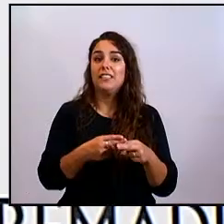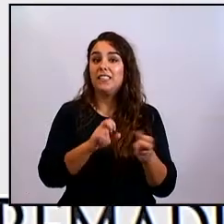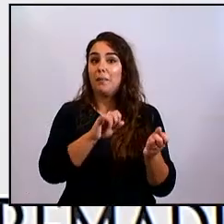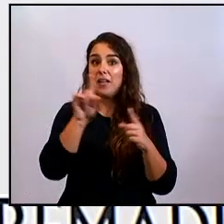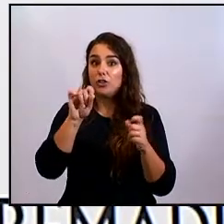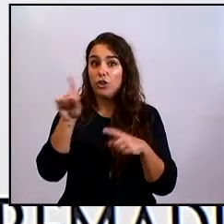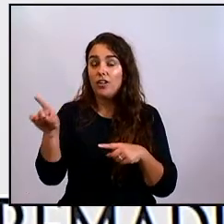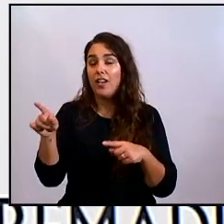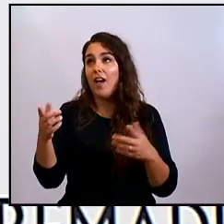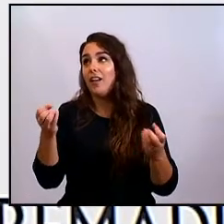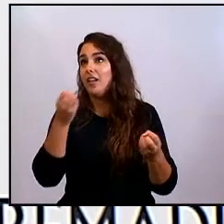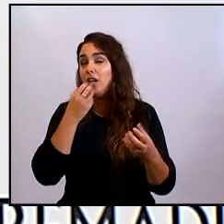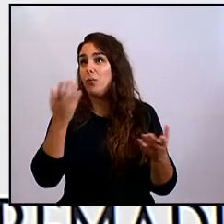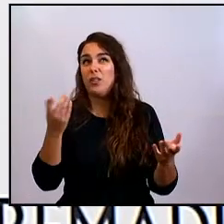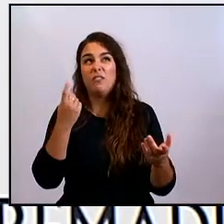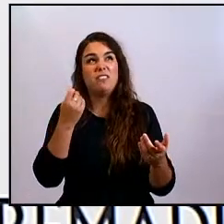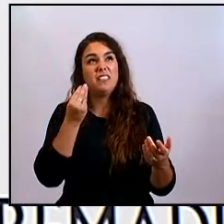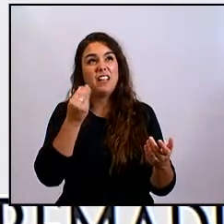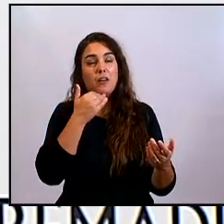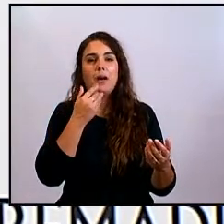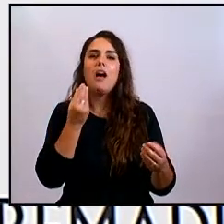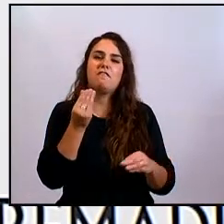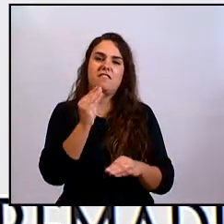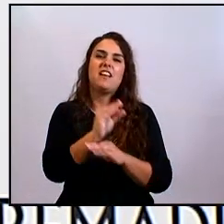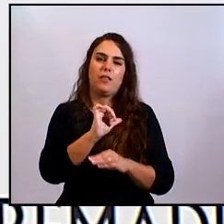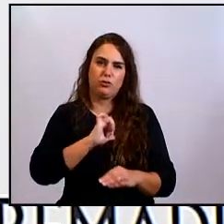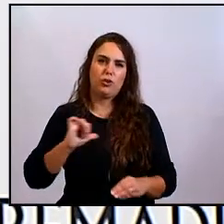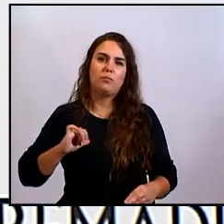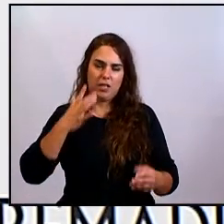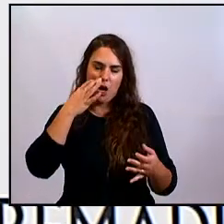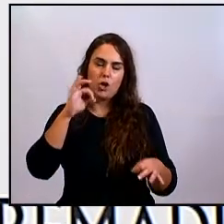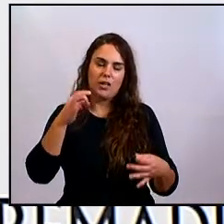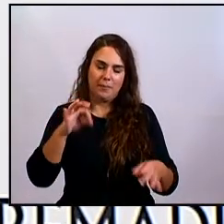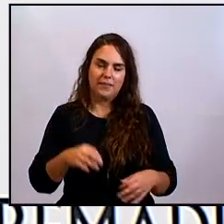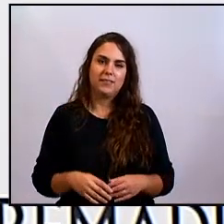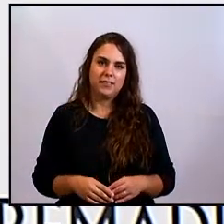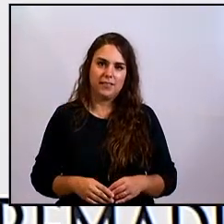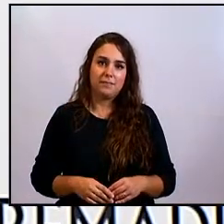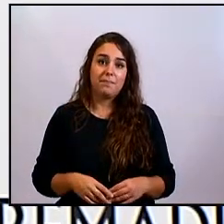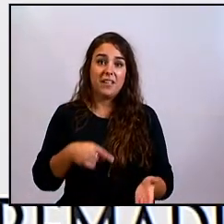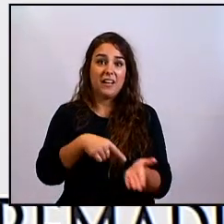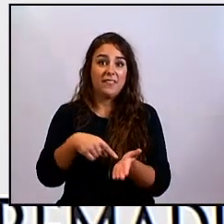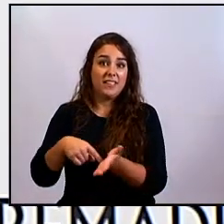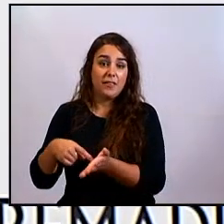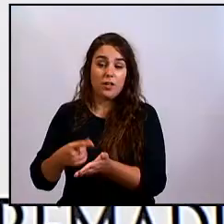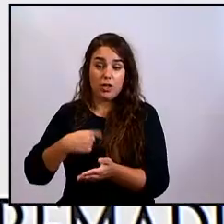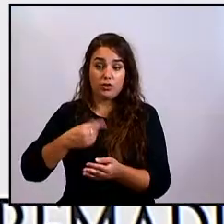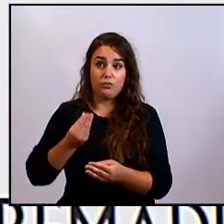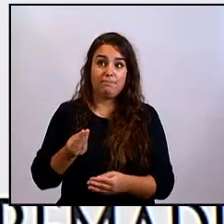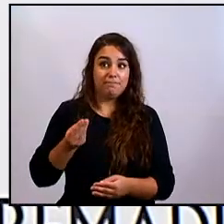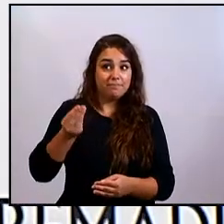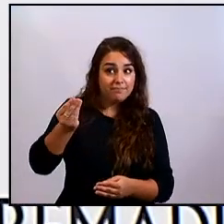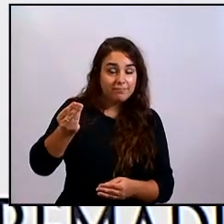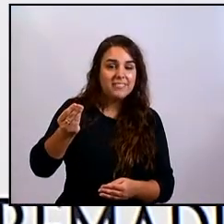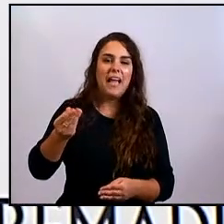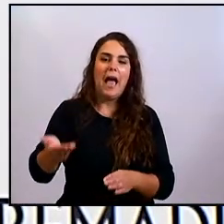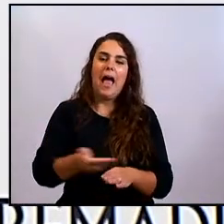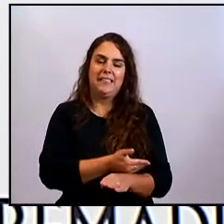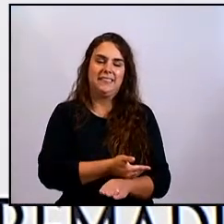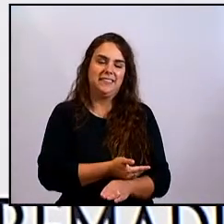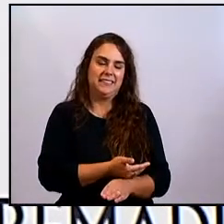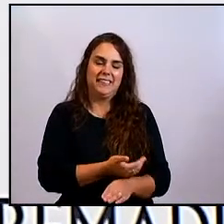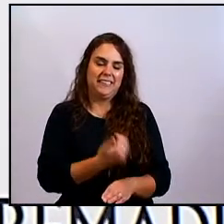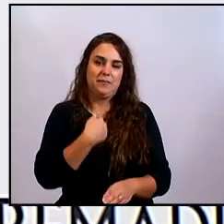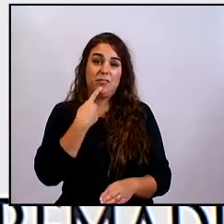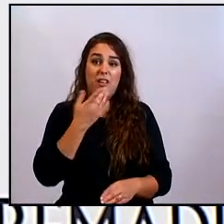migratoria y financiación autonómica, lógicamente. Las reivindicaciones que vamos a llevar pues van a ser las que ya hemos comentado y ya les comenté